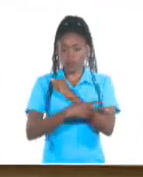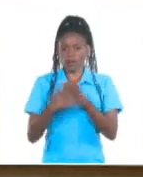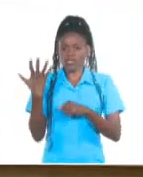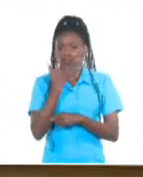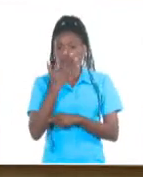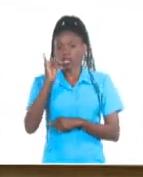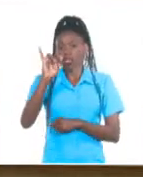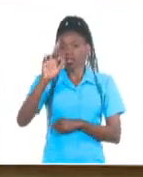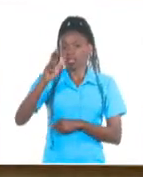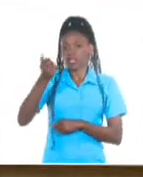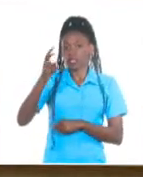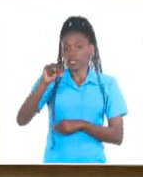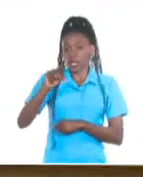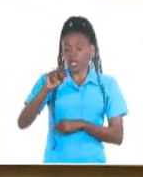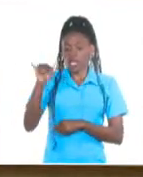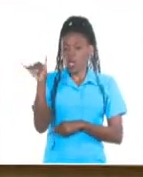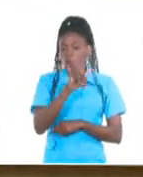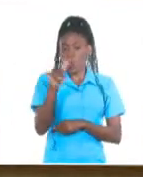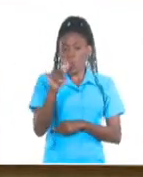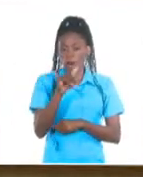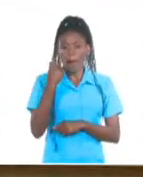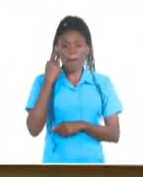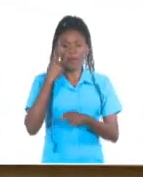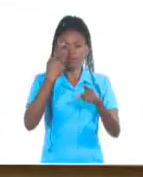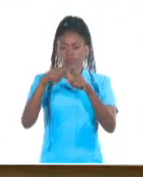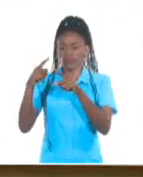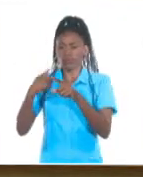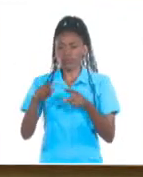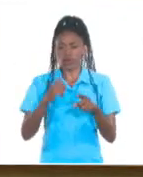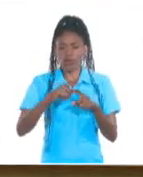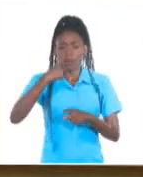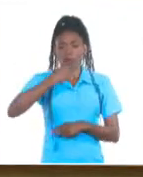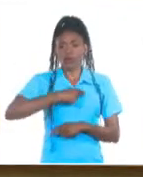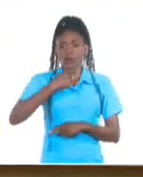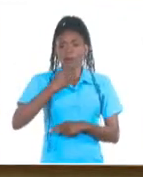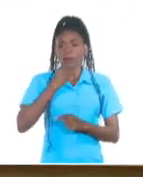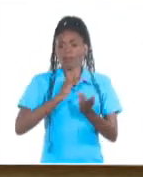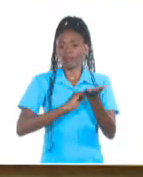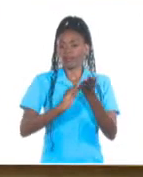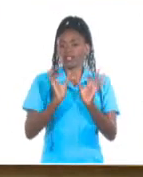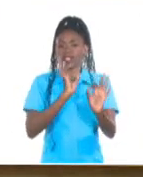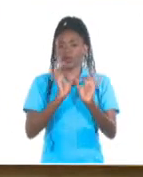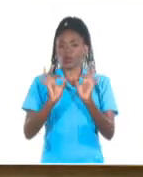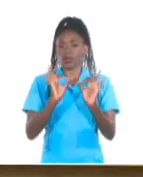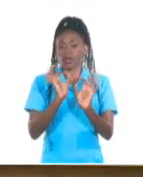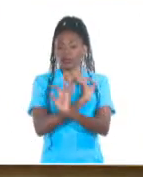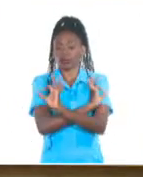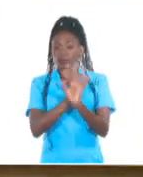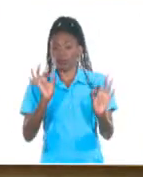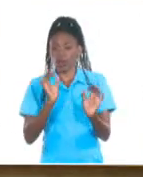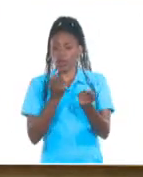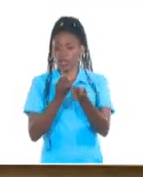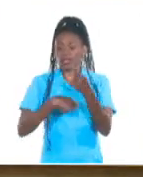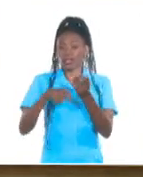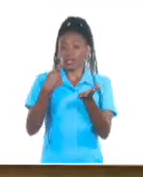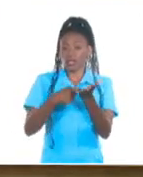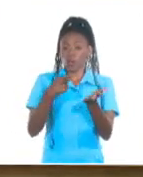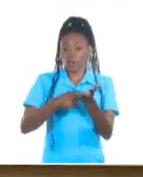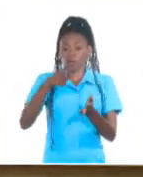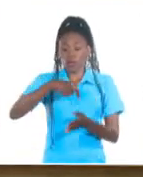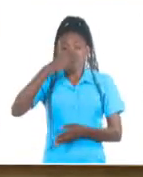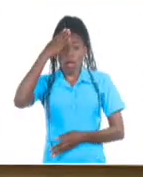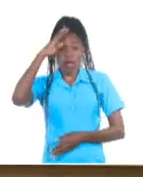iraní. También se refirió a los instrumentos jurídicos que garantizan la seguridad y protección de los negocios en la nación